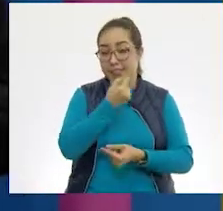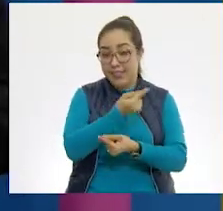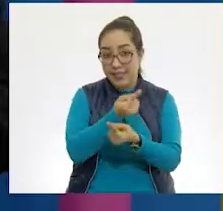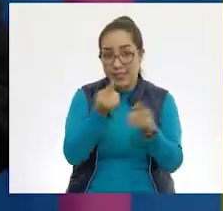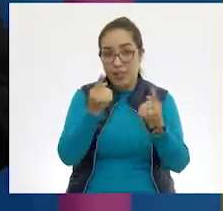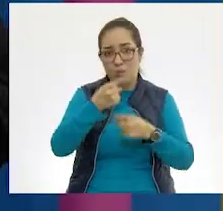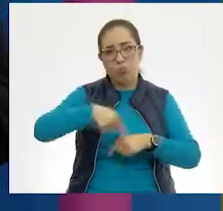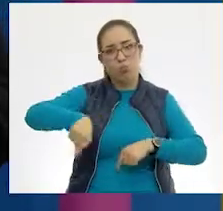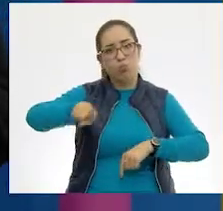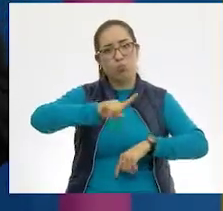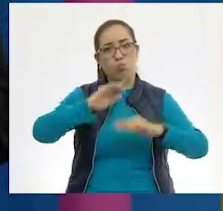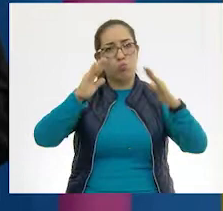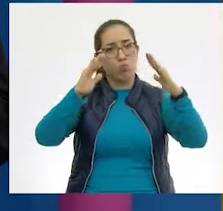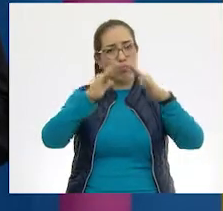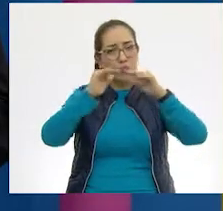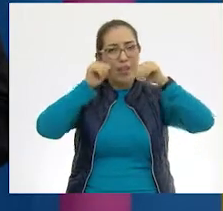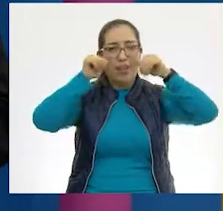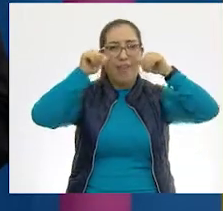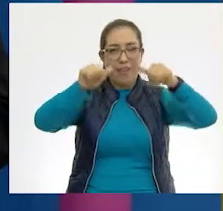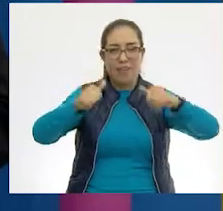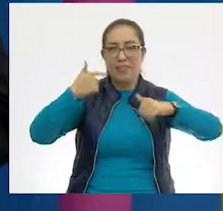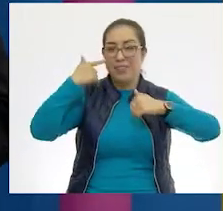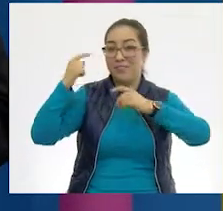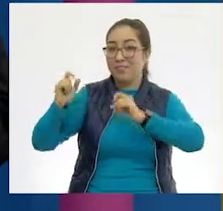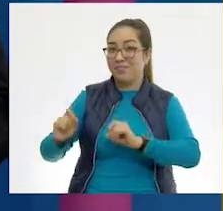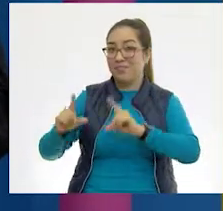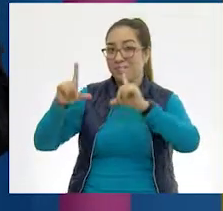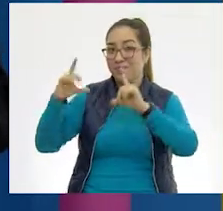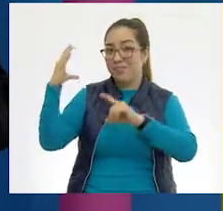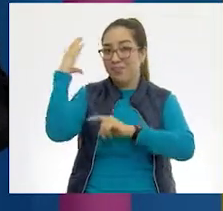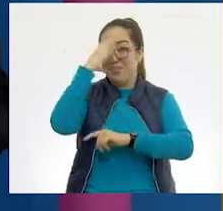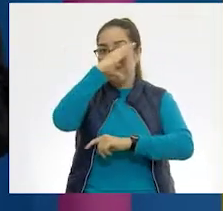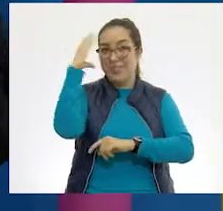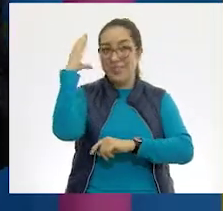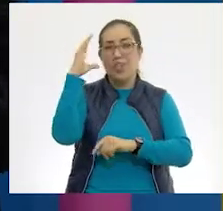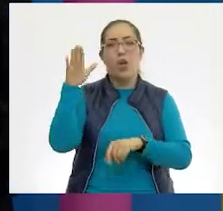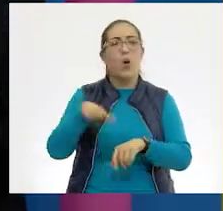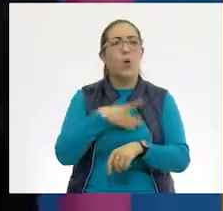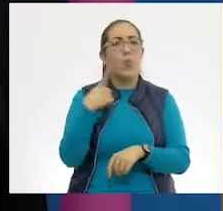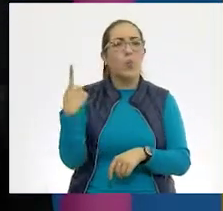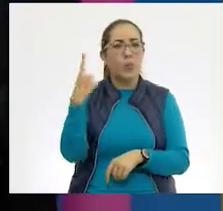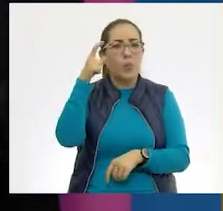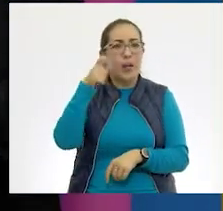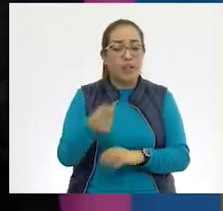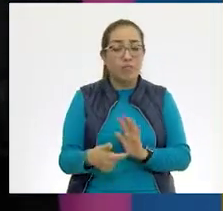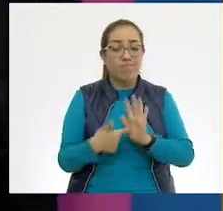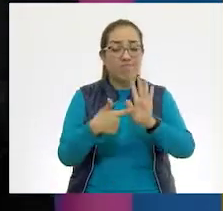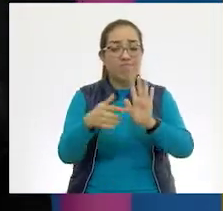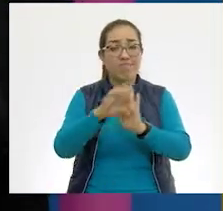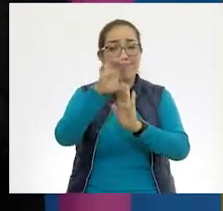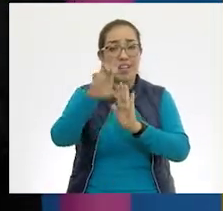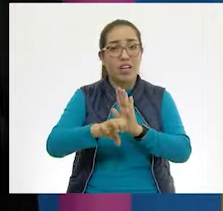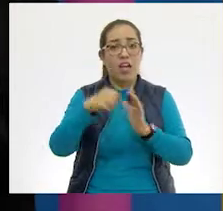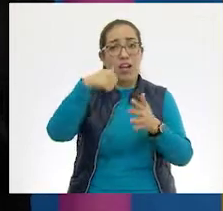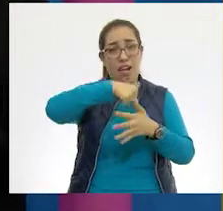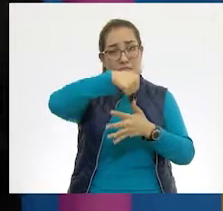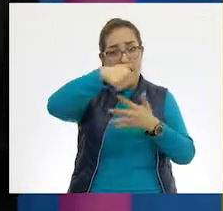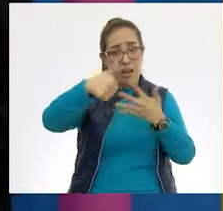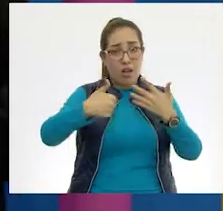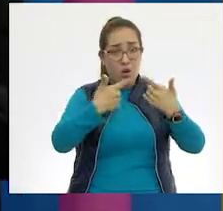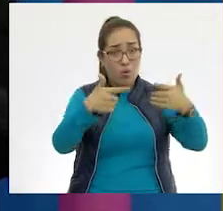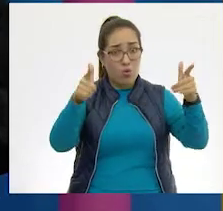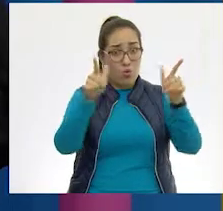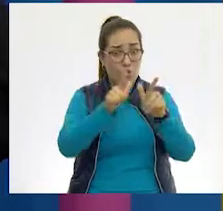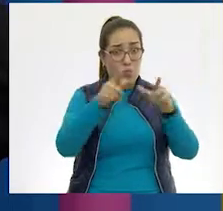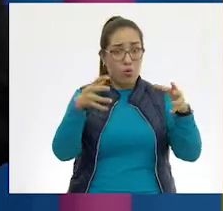niños en casa que pongan mucha atención a las imágenes que mostraré, pues nos servirán como ejemplo de cada uno de los grupos de